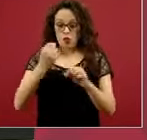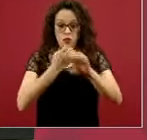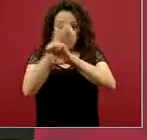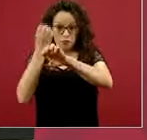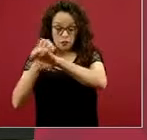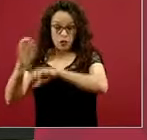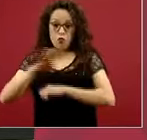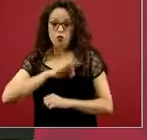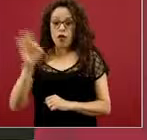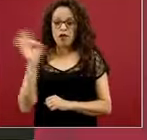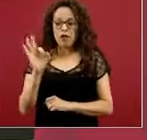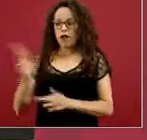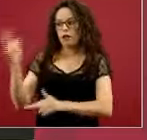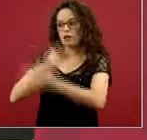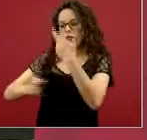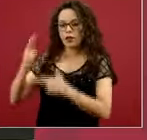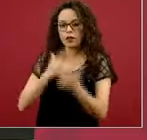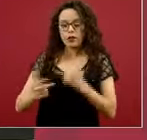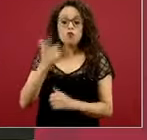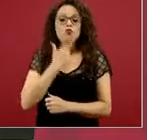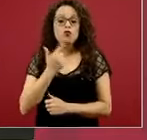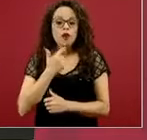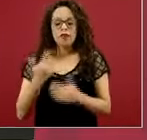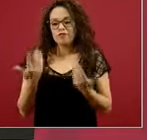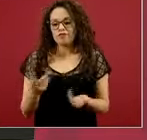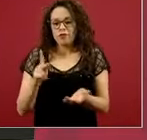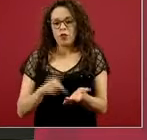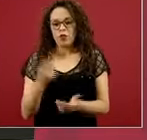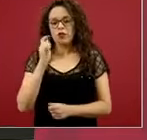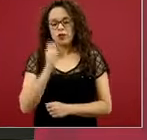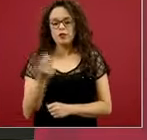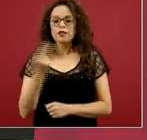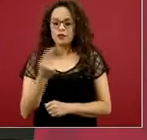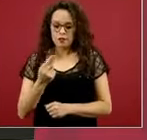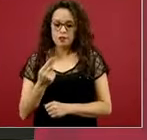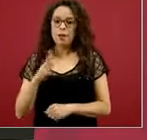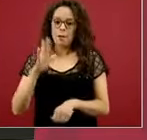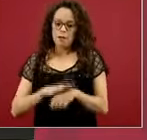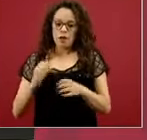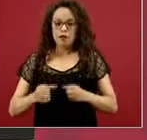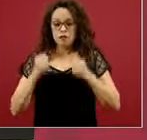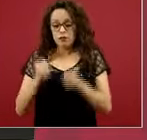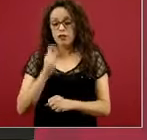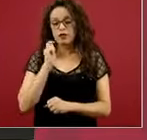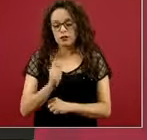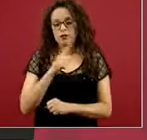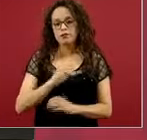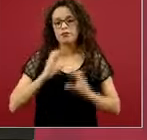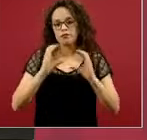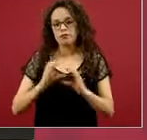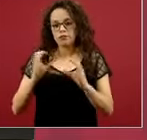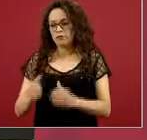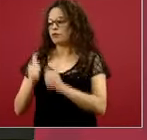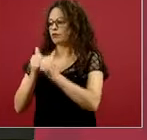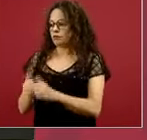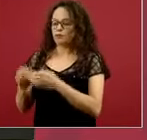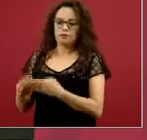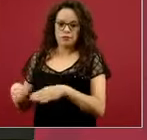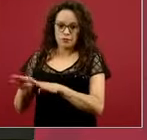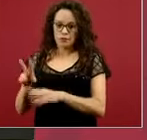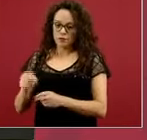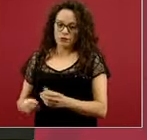pueden llegar otra vez al color rojo, pues van a tener que volver a hacer las medidas mayoritarias de confinamiento